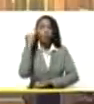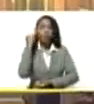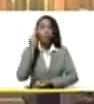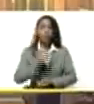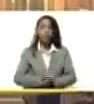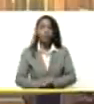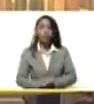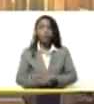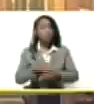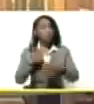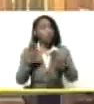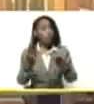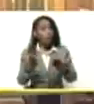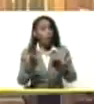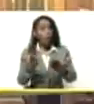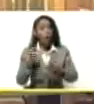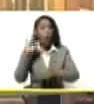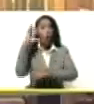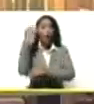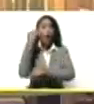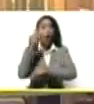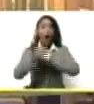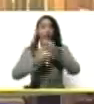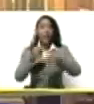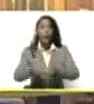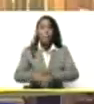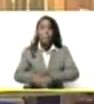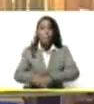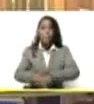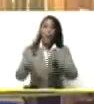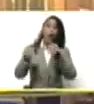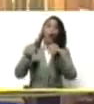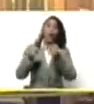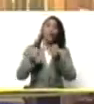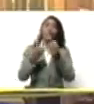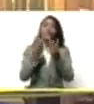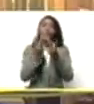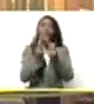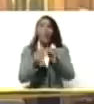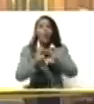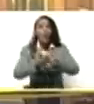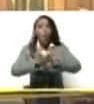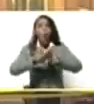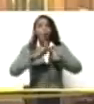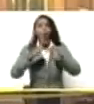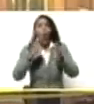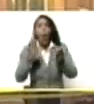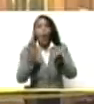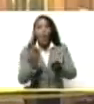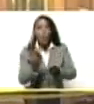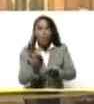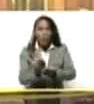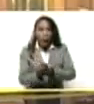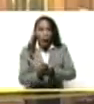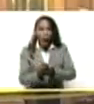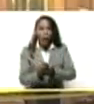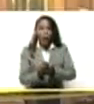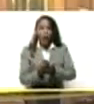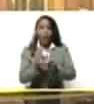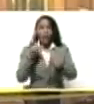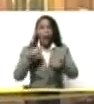derrota son eternas y permanentes lo que debe ser eterno y permanente es el trabajo de buena